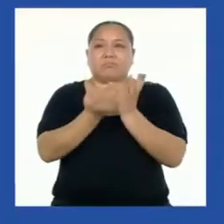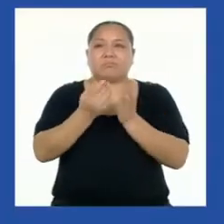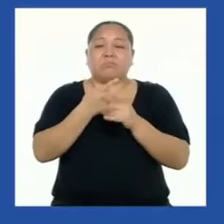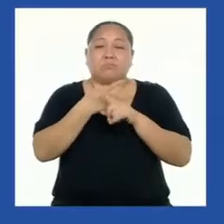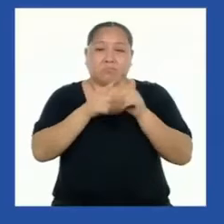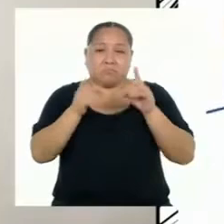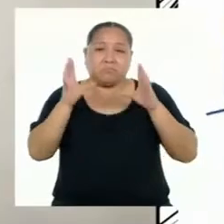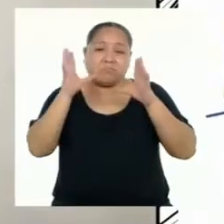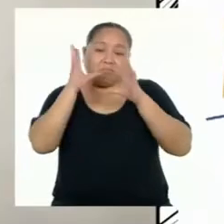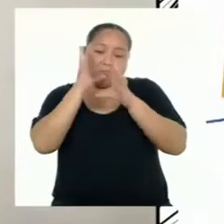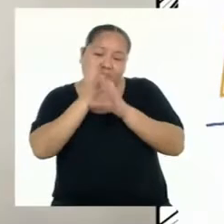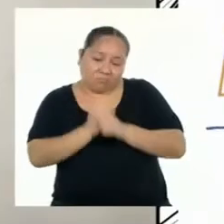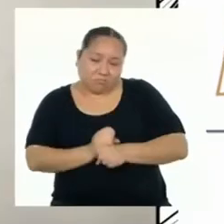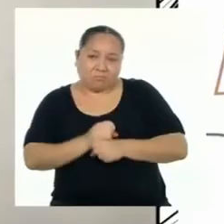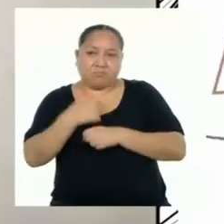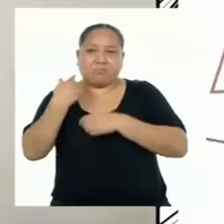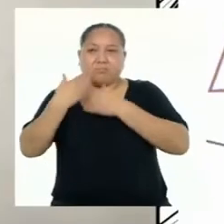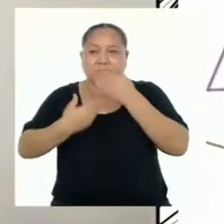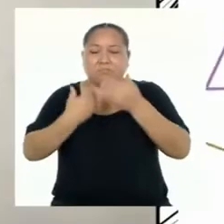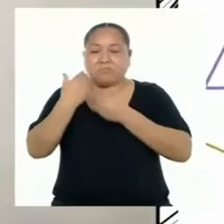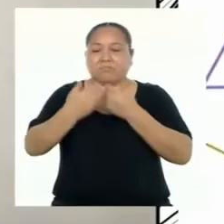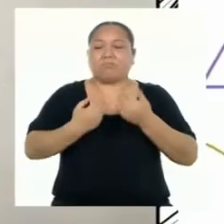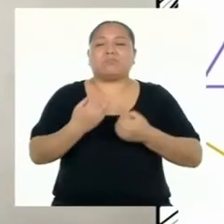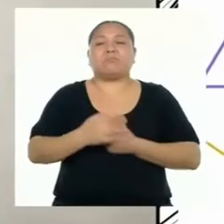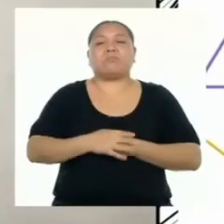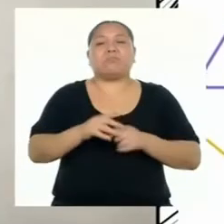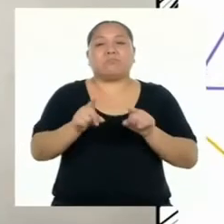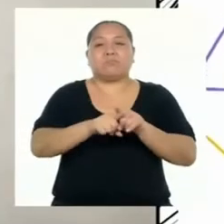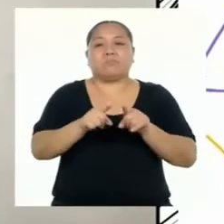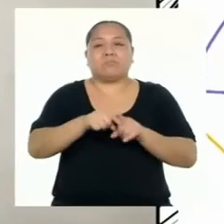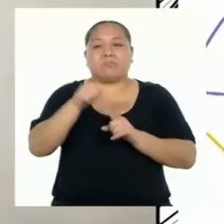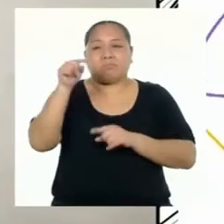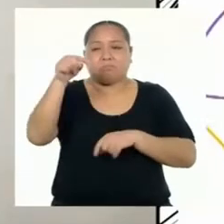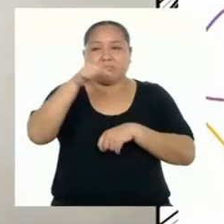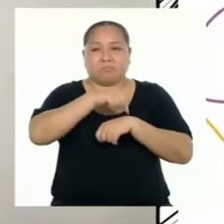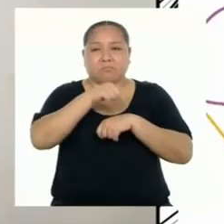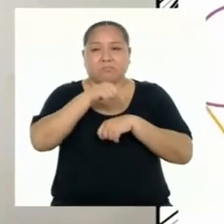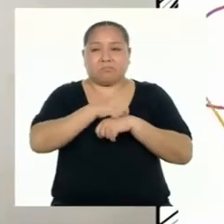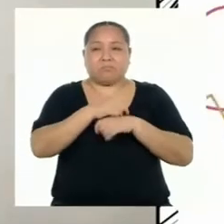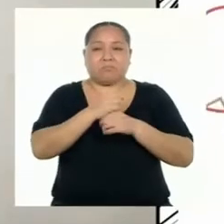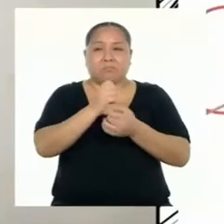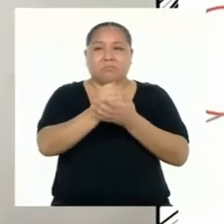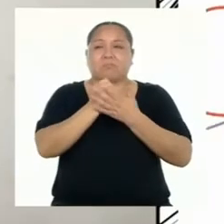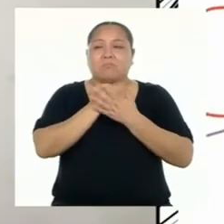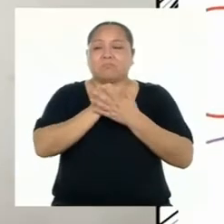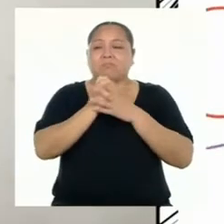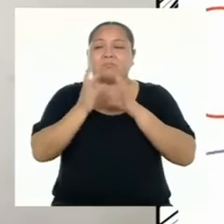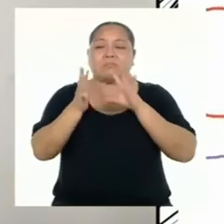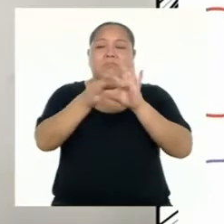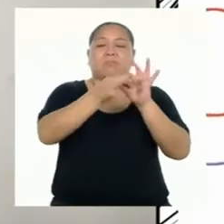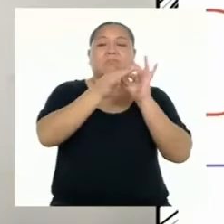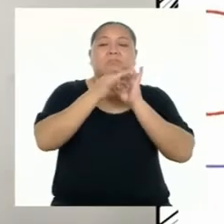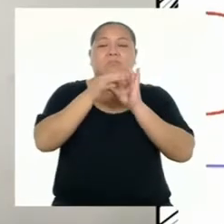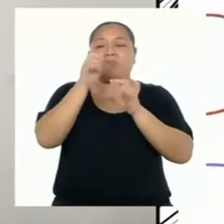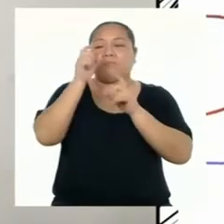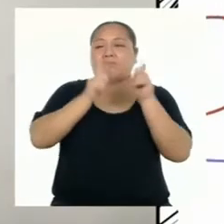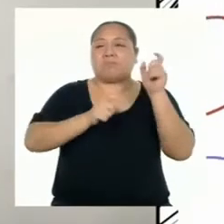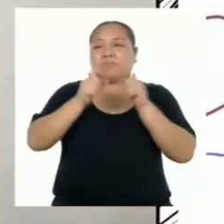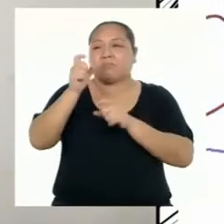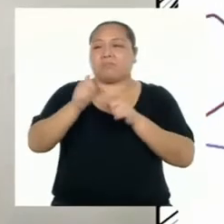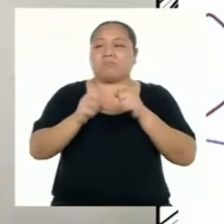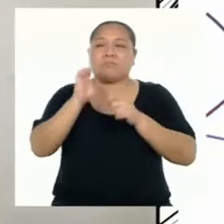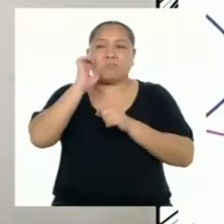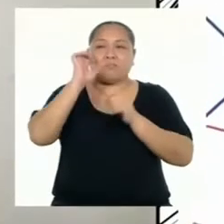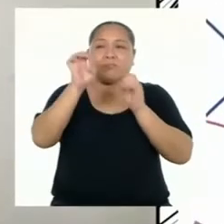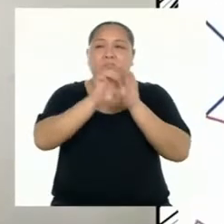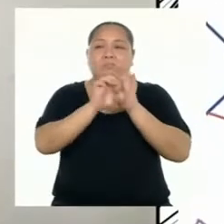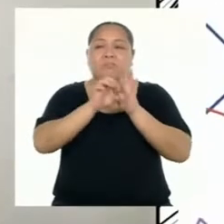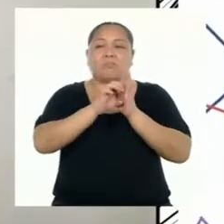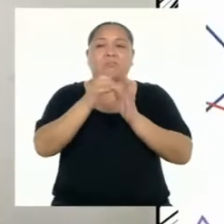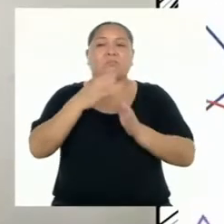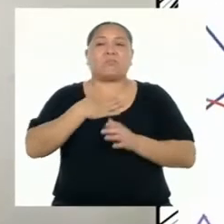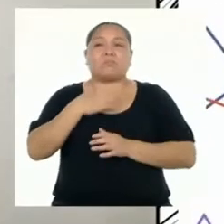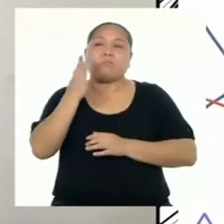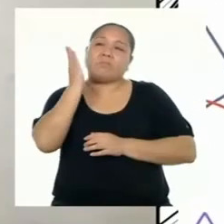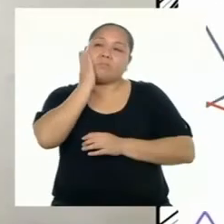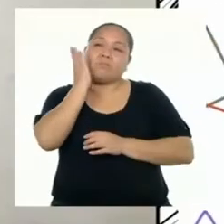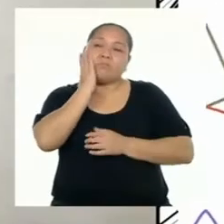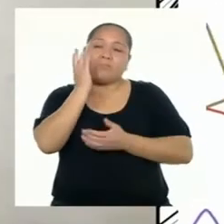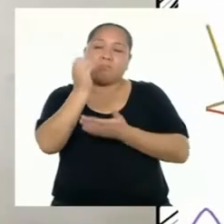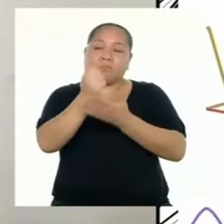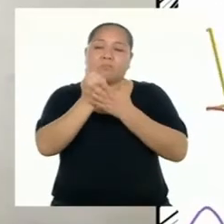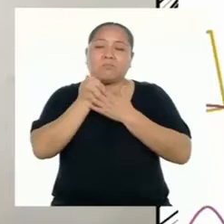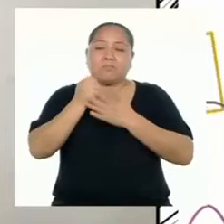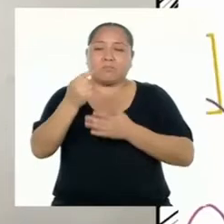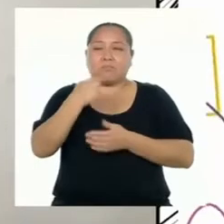poco. También la cuarentena sirvió para unir lazos familiares. Por ejemplo, mi mamá me ayuda en mis